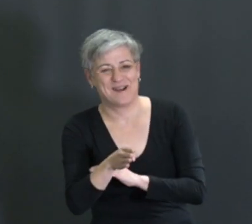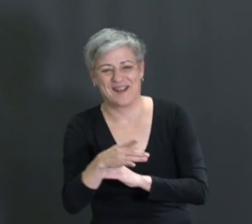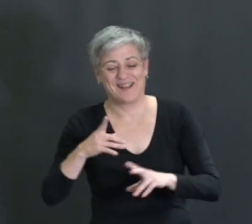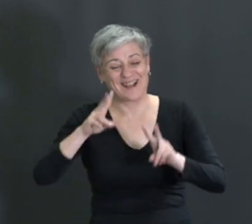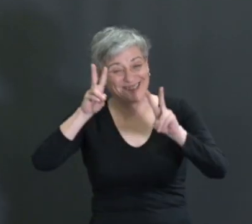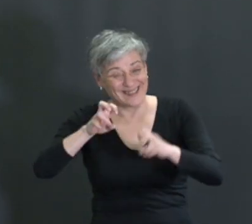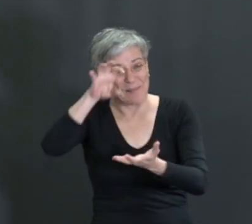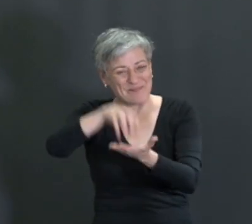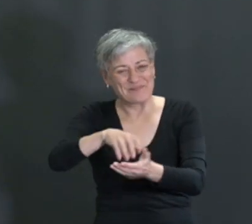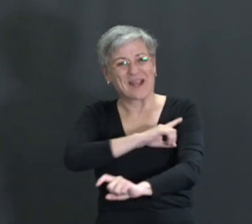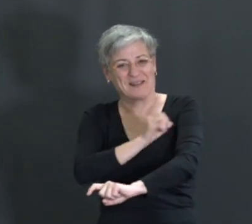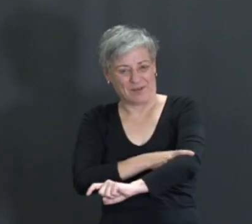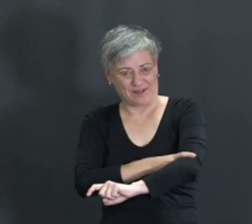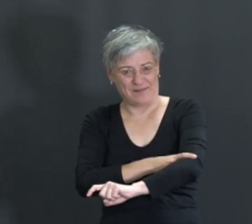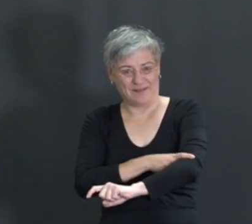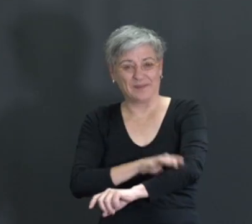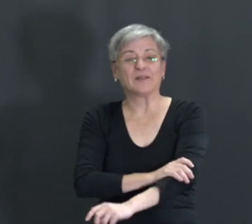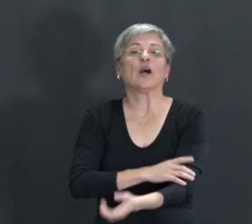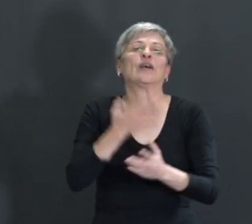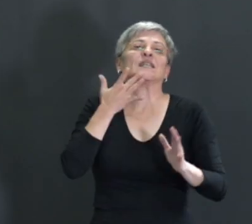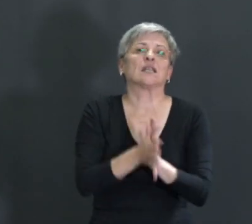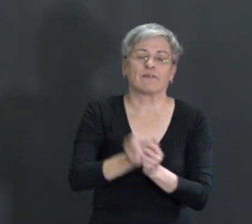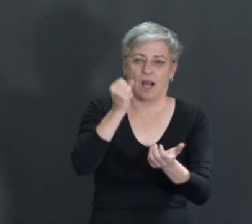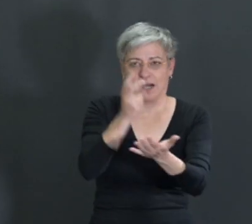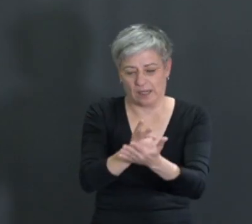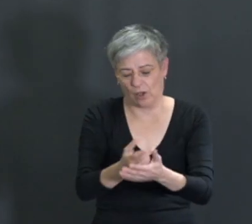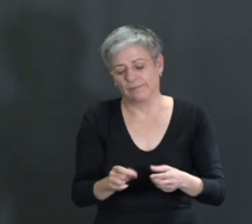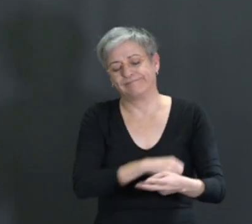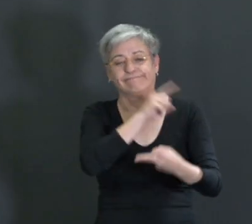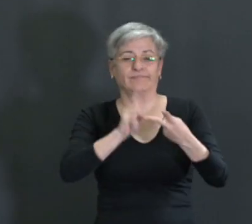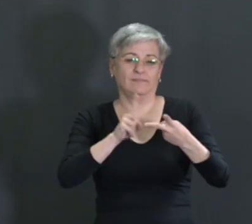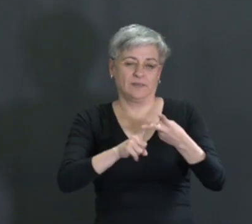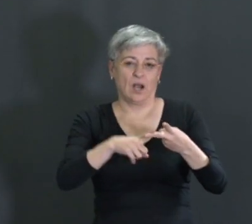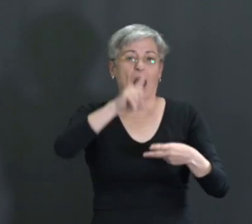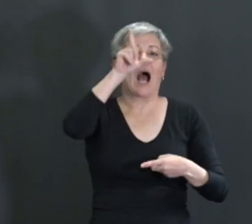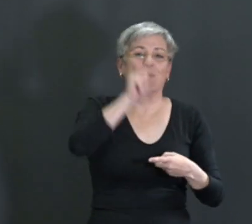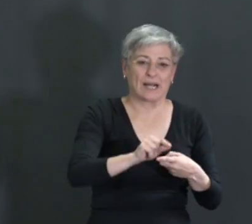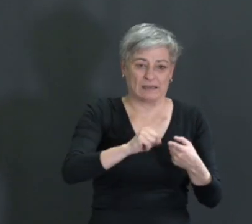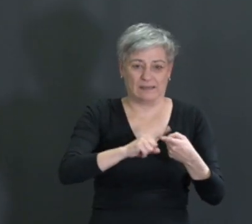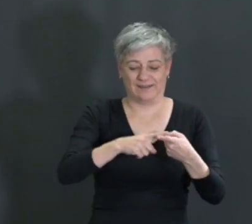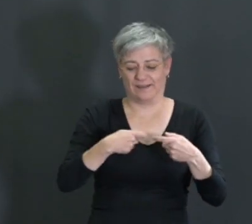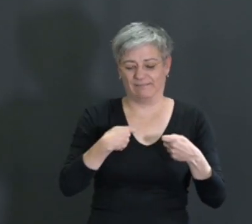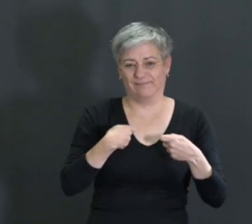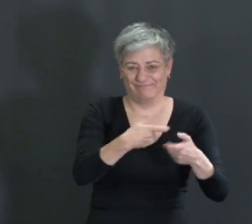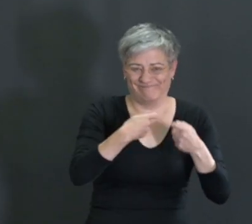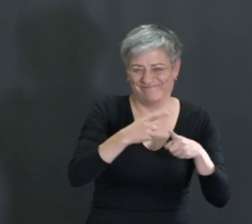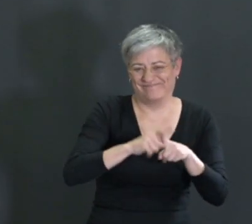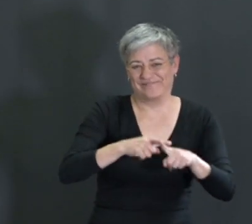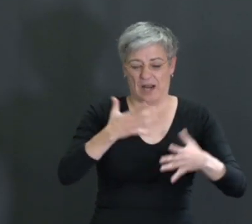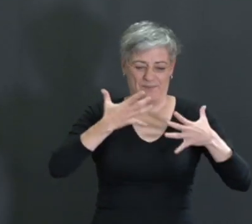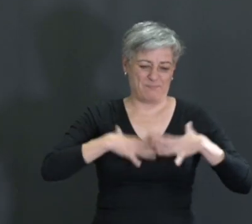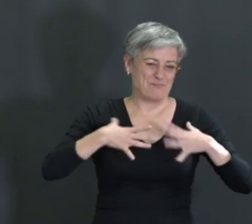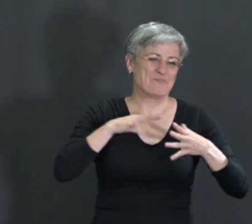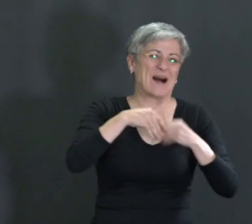deportivas. Te estoy diciendo retos, ¿no? Abaratar los costes de material deportivo con dos líneas muy